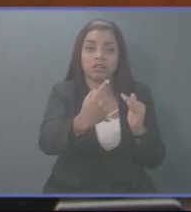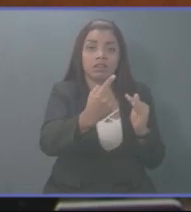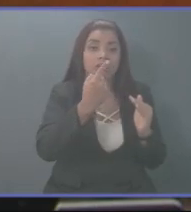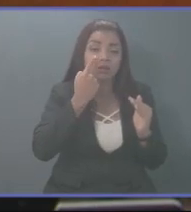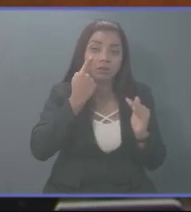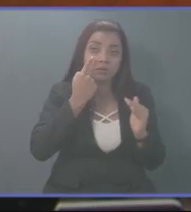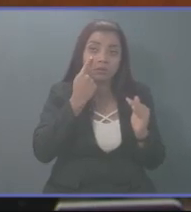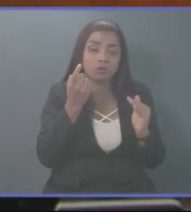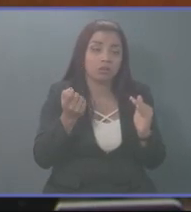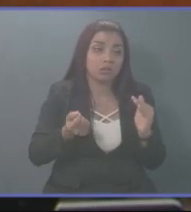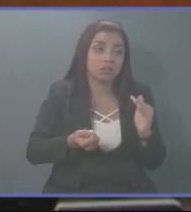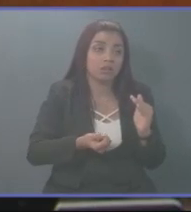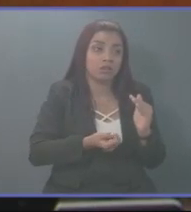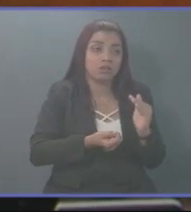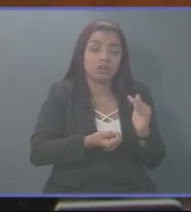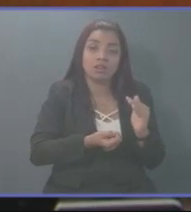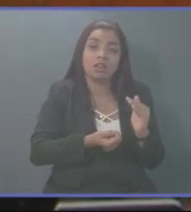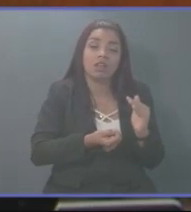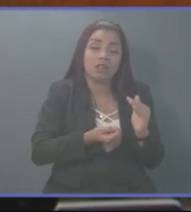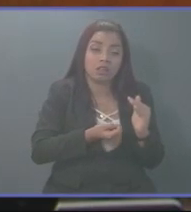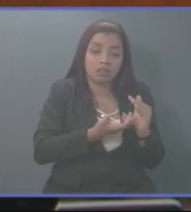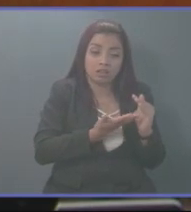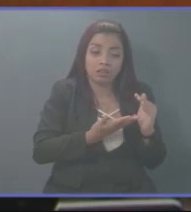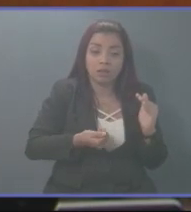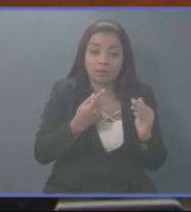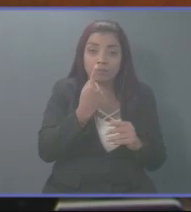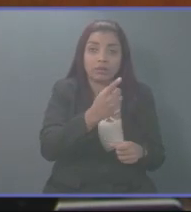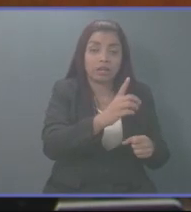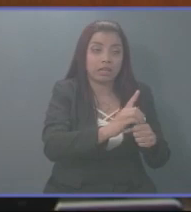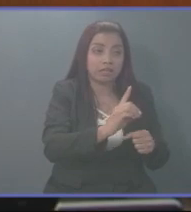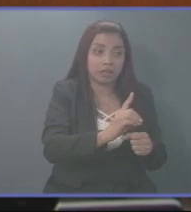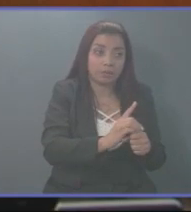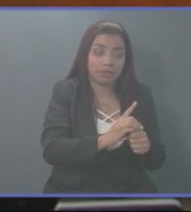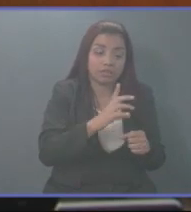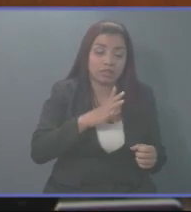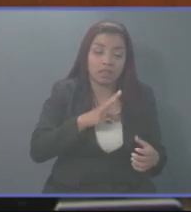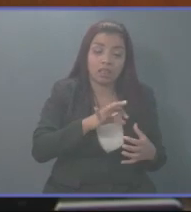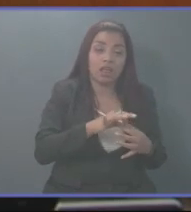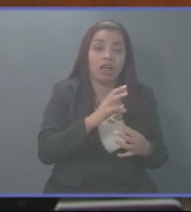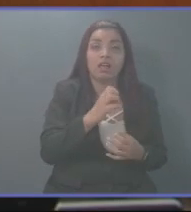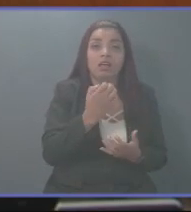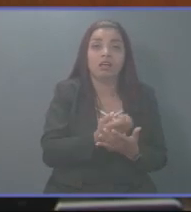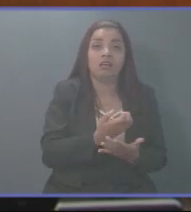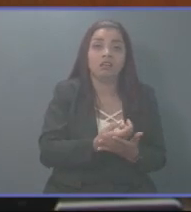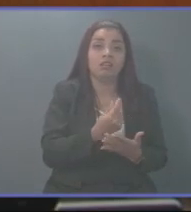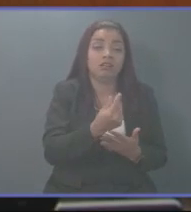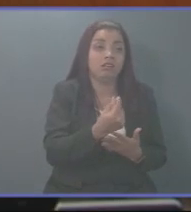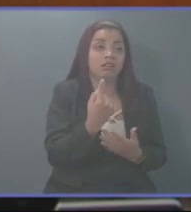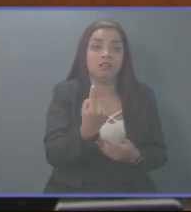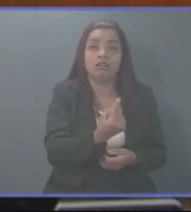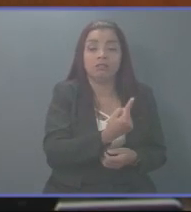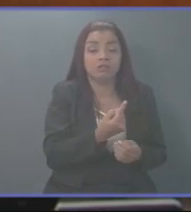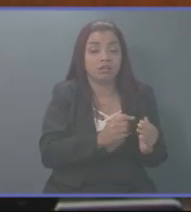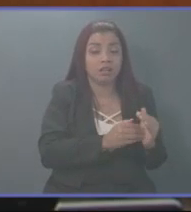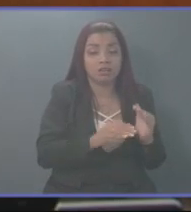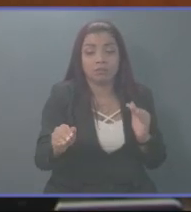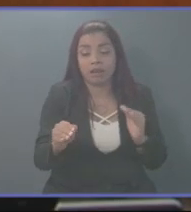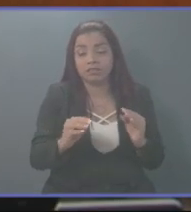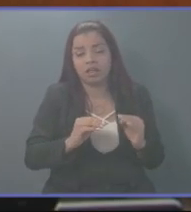cuidadores y otros que sin ser parientes dependan afectiva o económicamente de la persona desplazada.